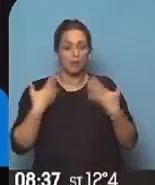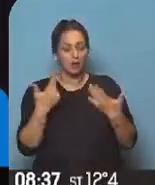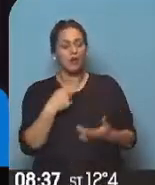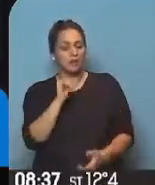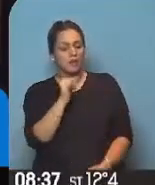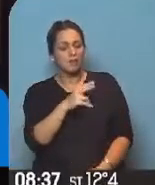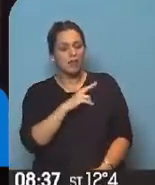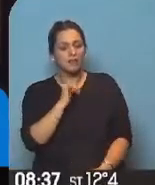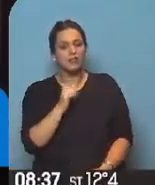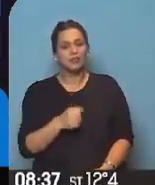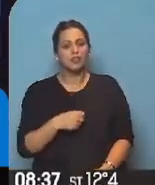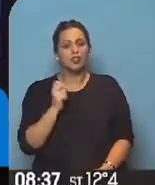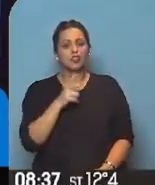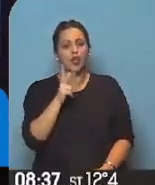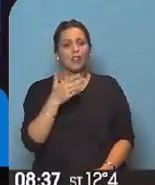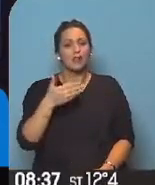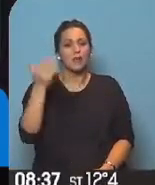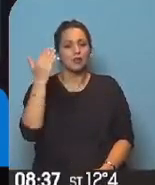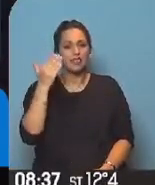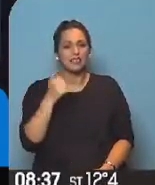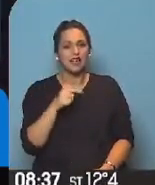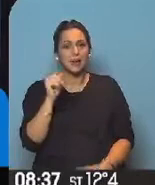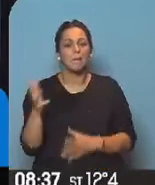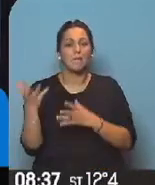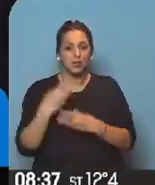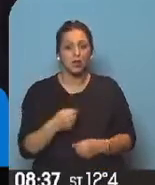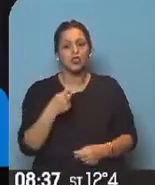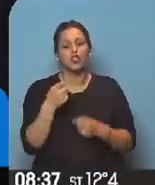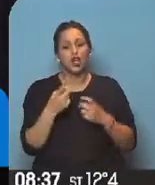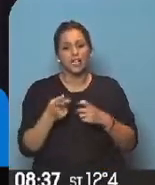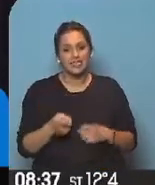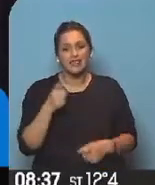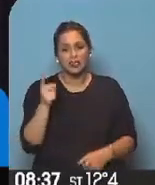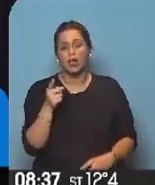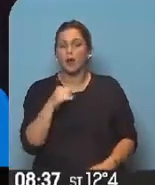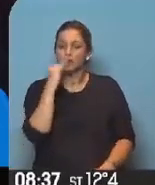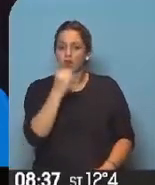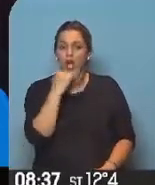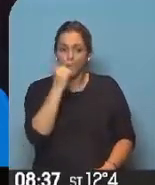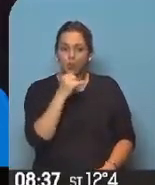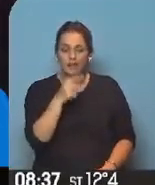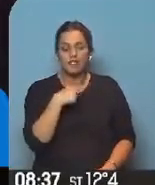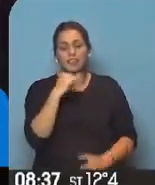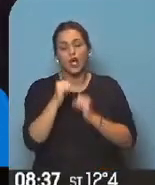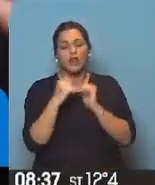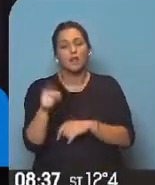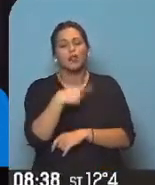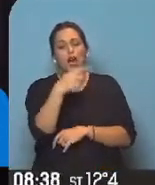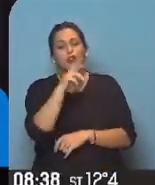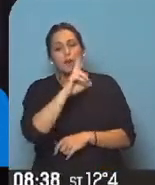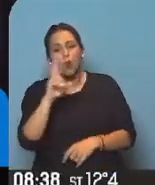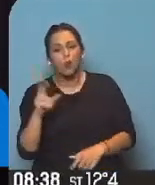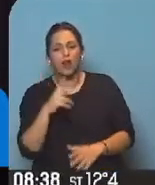y en el momento le dije vamos a hacer una campaña más me bancas me ayudas yo necesito tener tu testimonio necesito que le contemos a otras mujeres